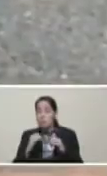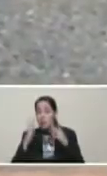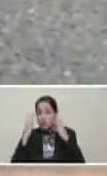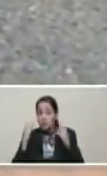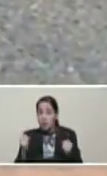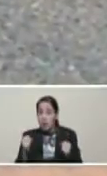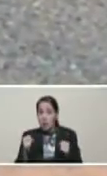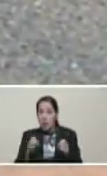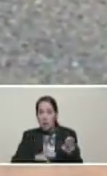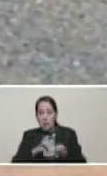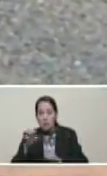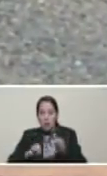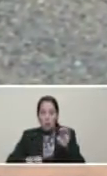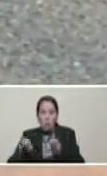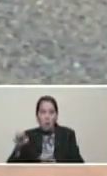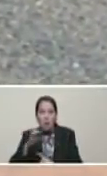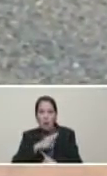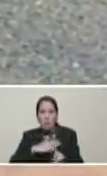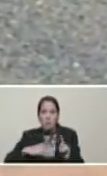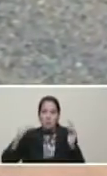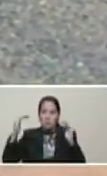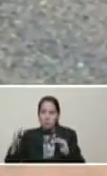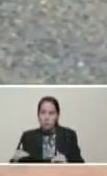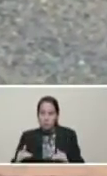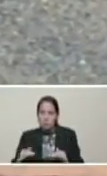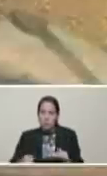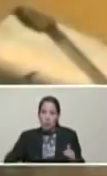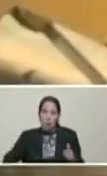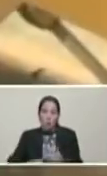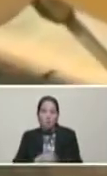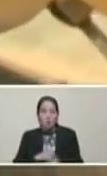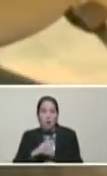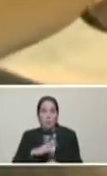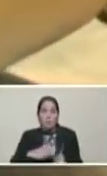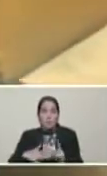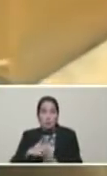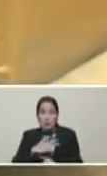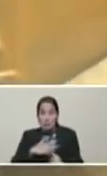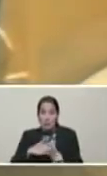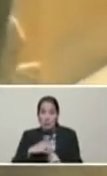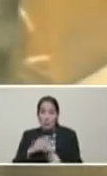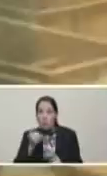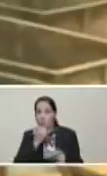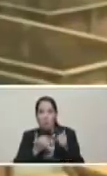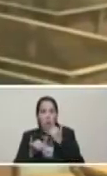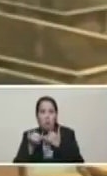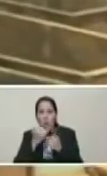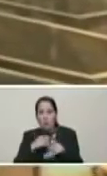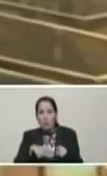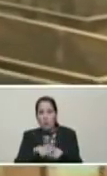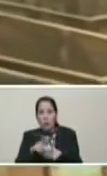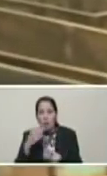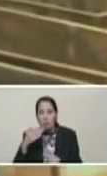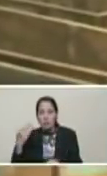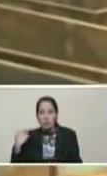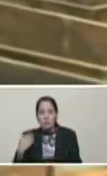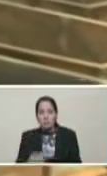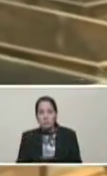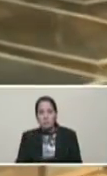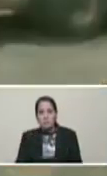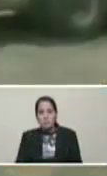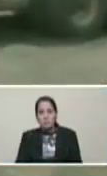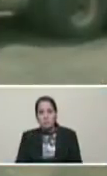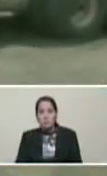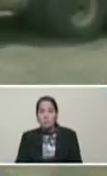estudios ambientales para minimizar el impacto ambiental y no cometer los errores que hicieron el pasado gracias así es